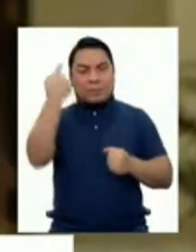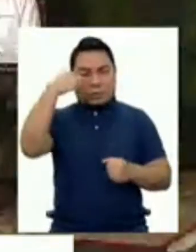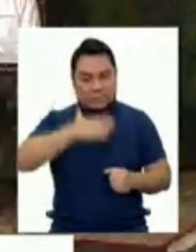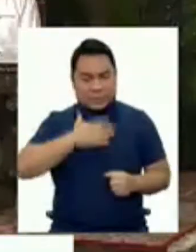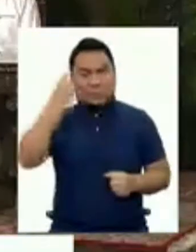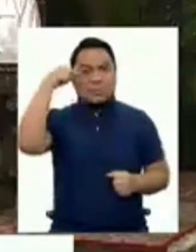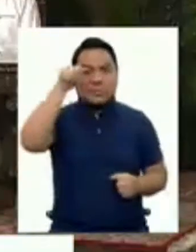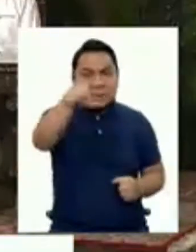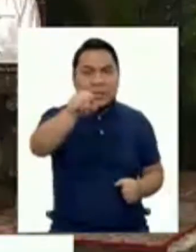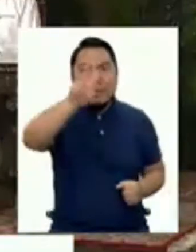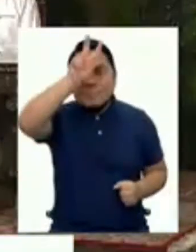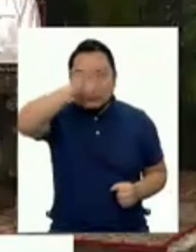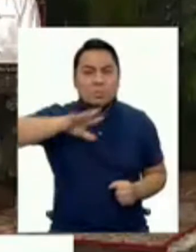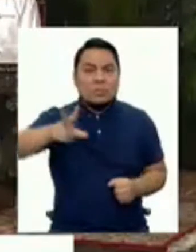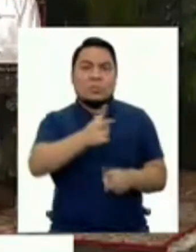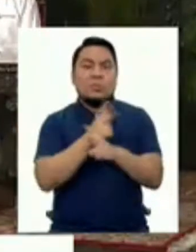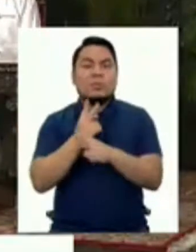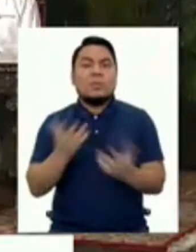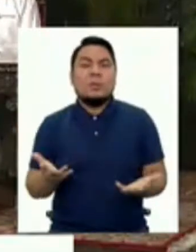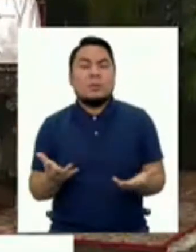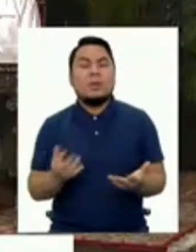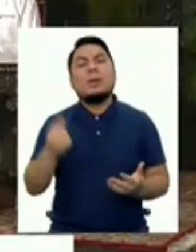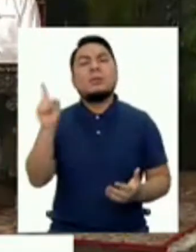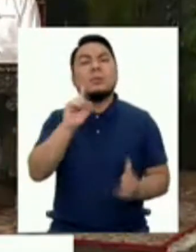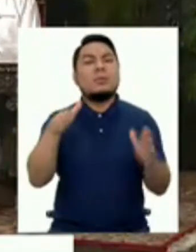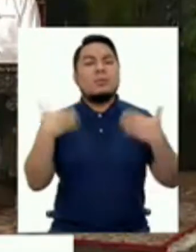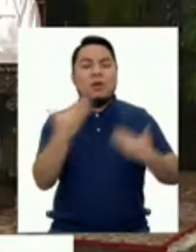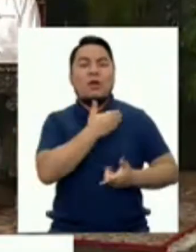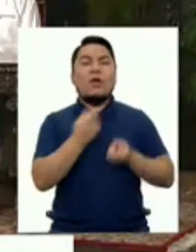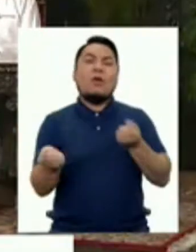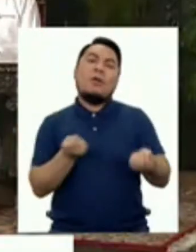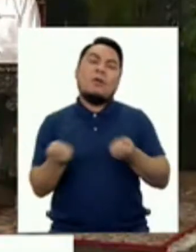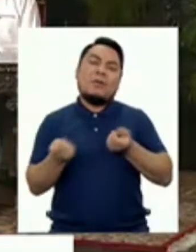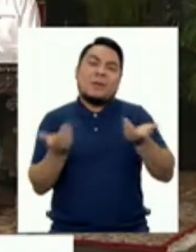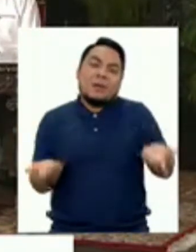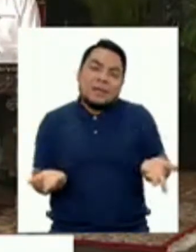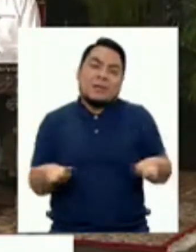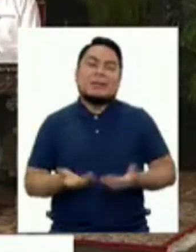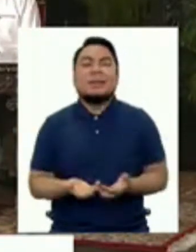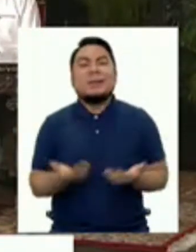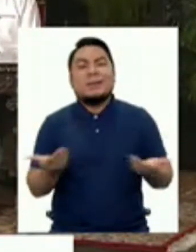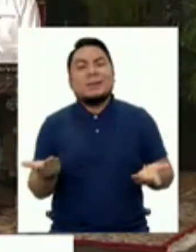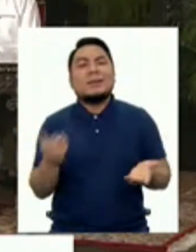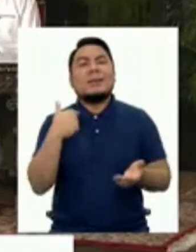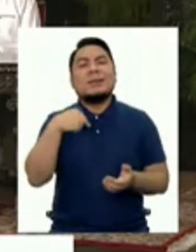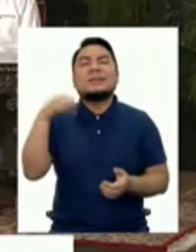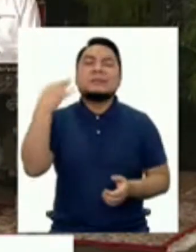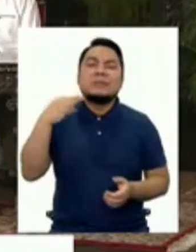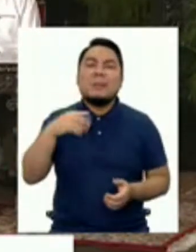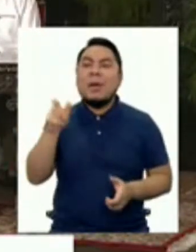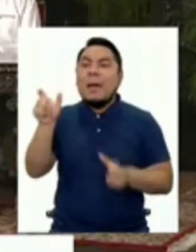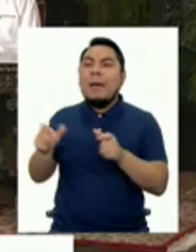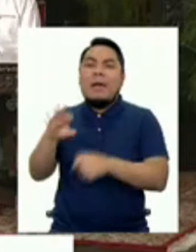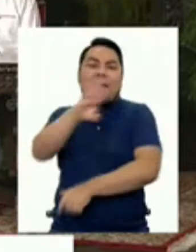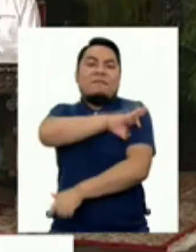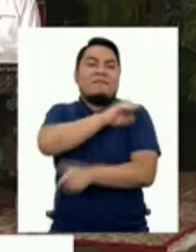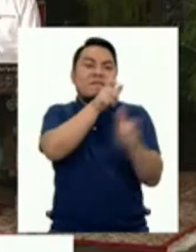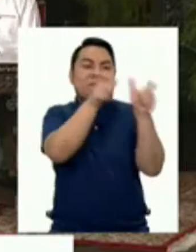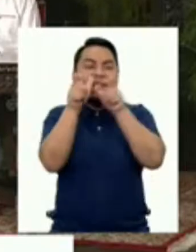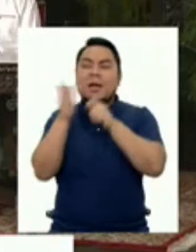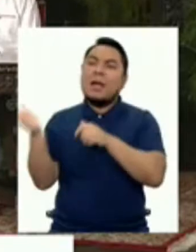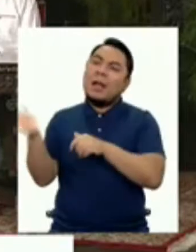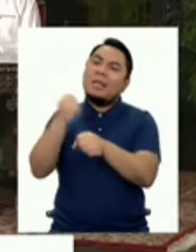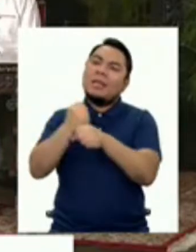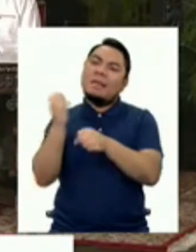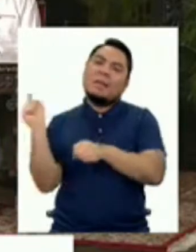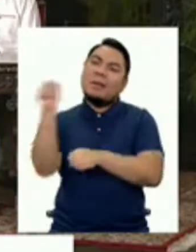Perú. Entonces, no puede el gobierno tener supervisores, fiscalizadores,